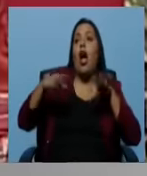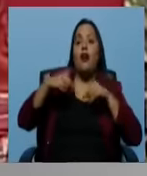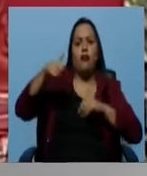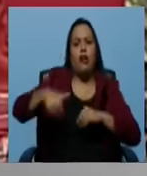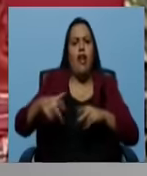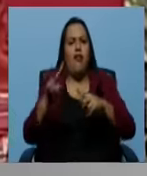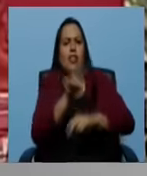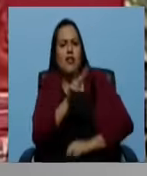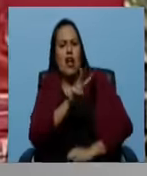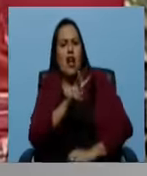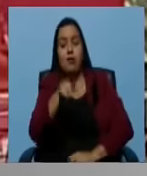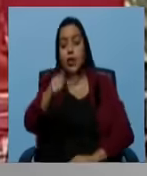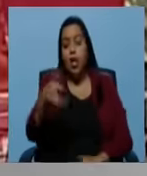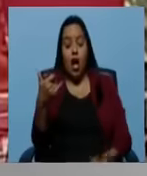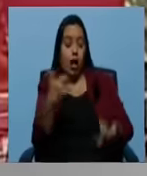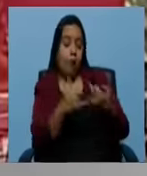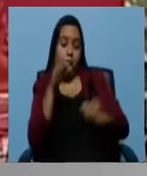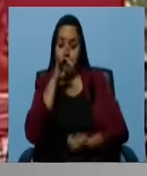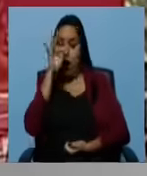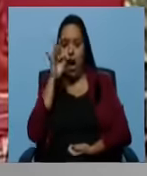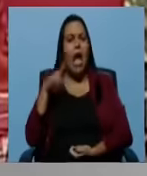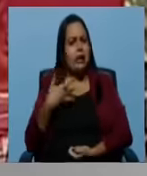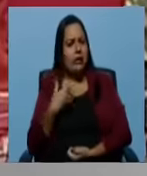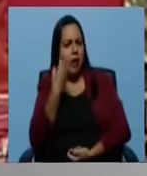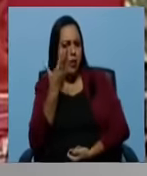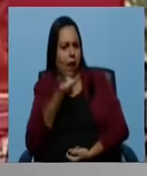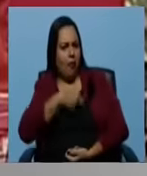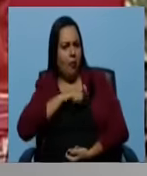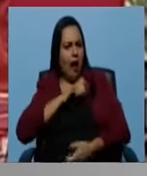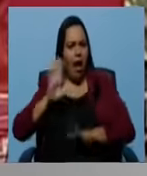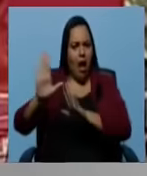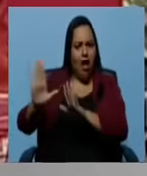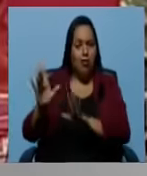los apellidos, para que se sienta bien España. No.